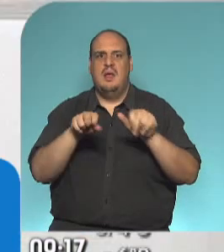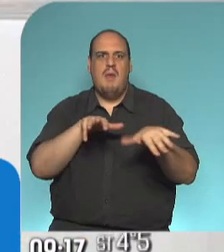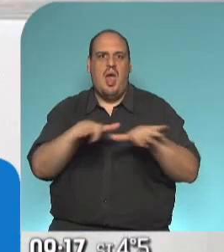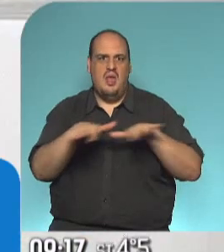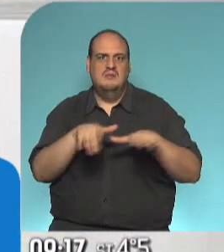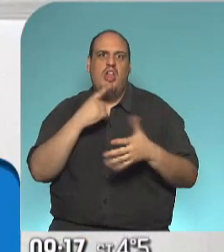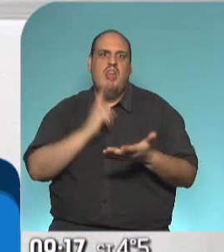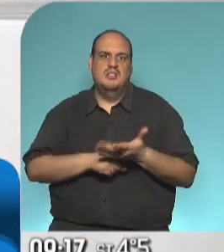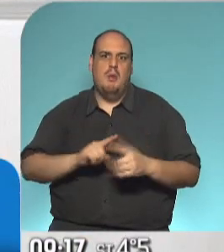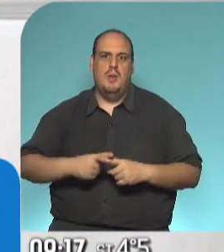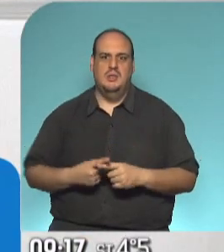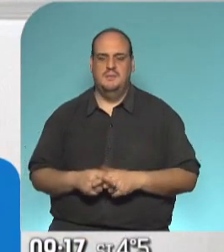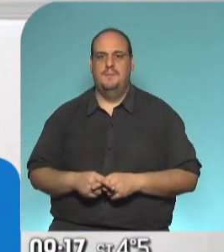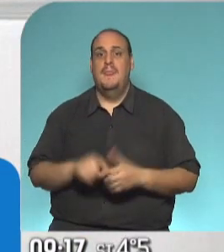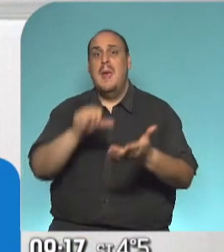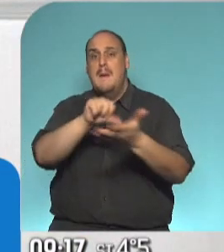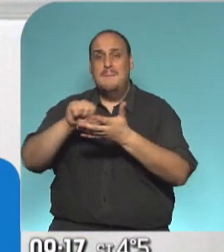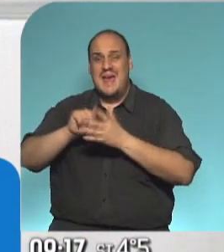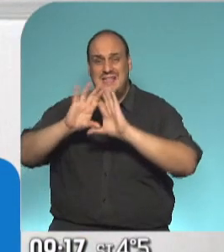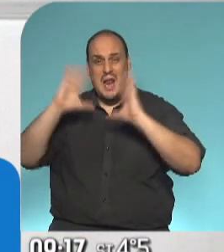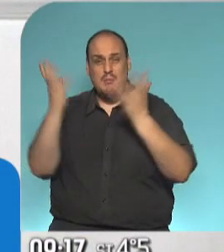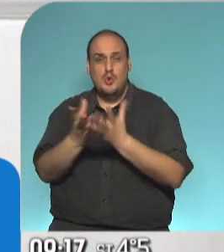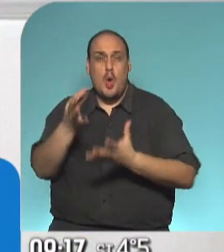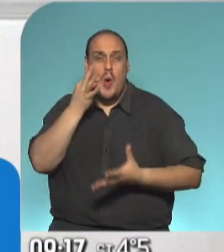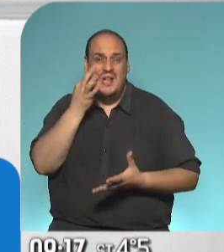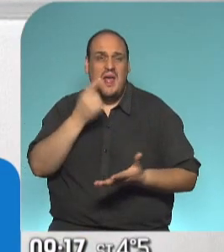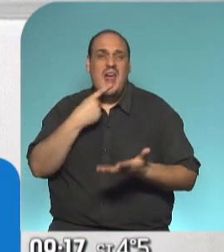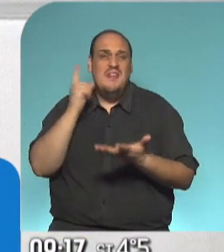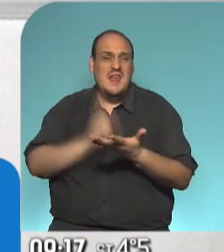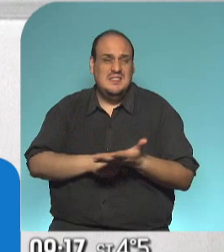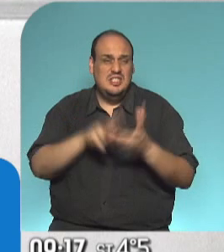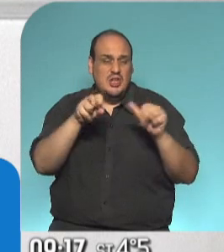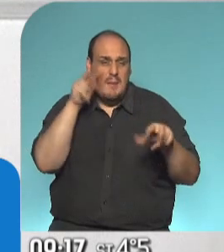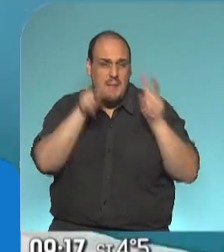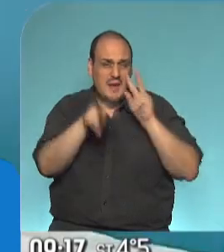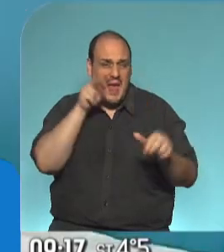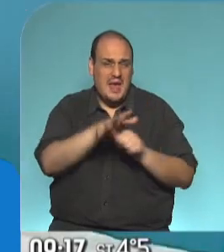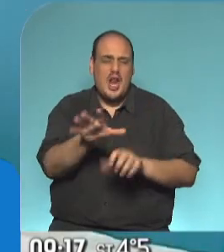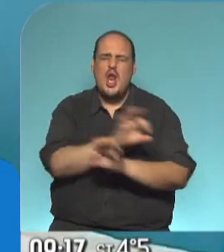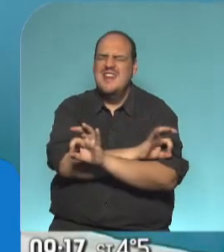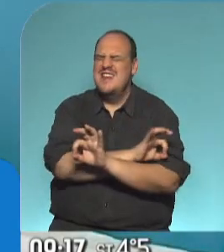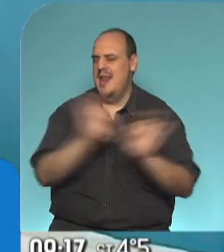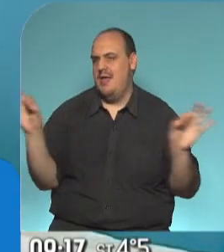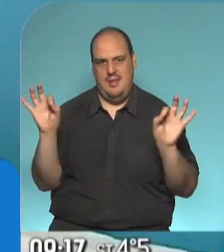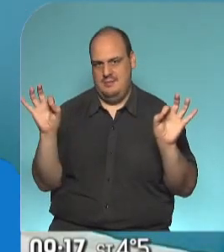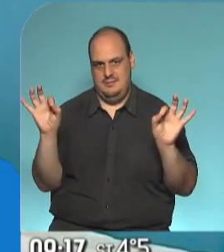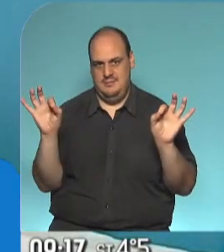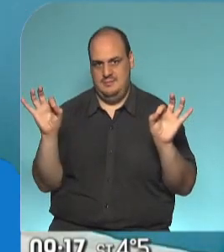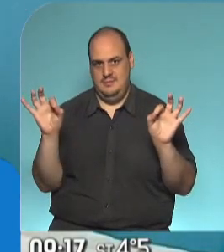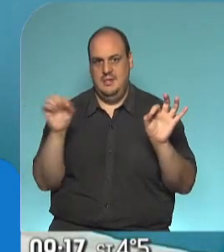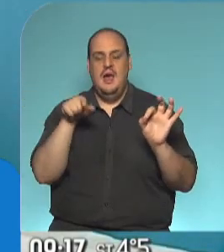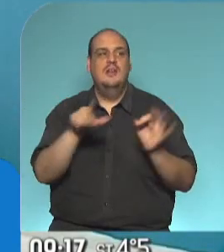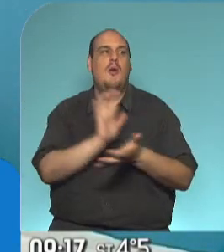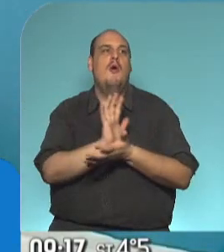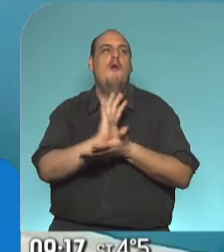acciones. Hay 40 países en el mundo que no tomaron ninguna medida con perspectiva de género. O sea, no es que esto es algo natural